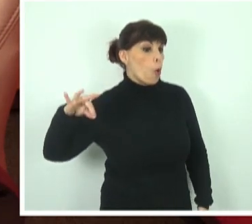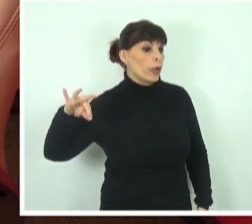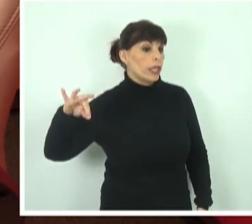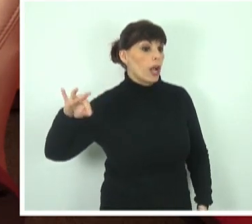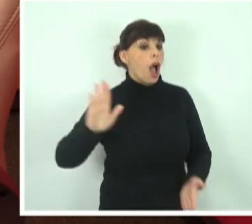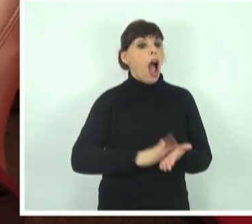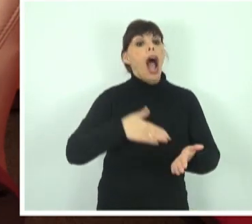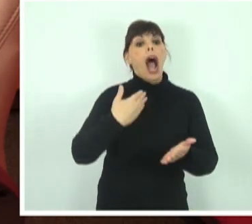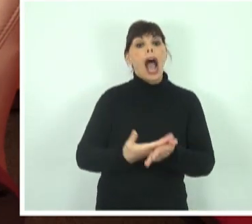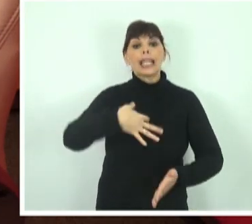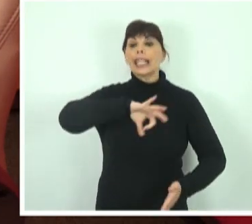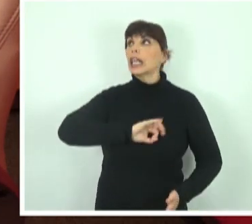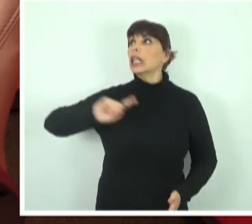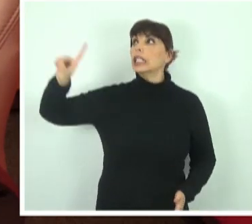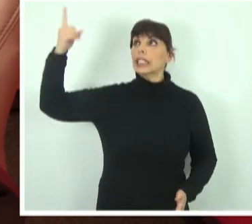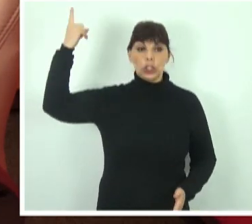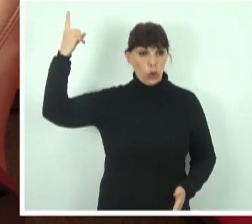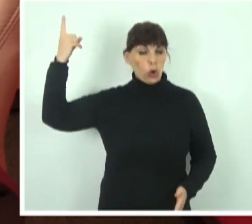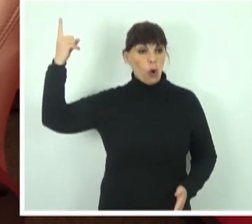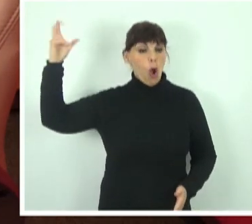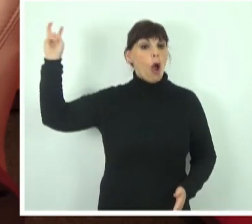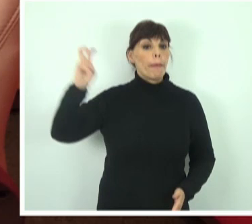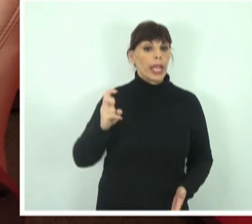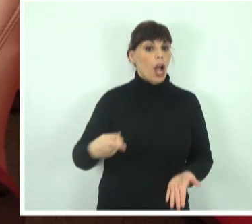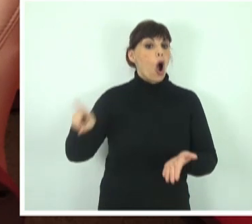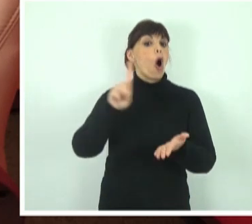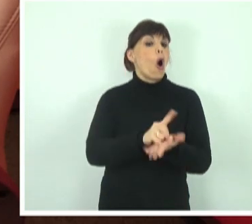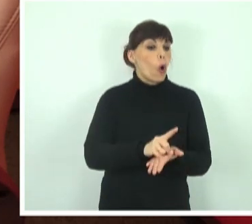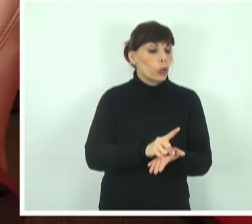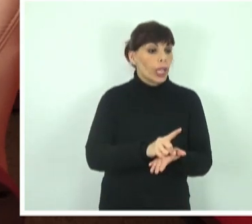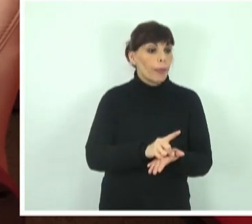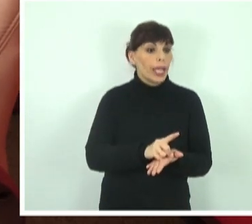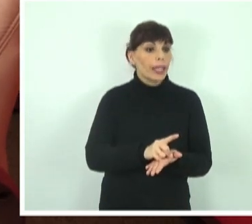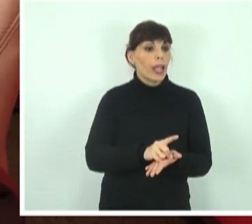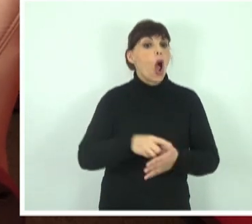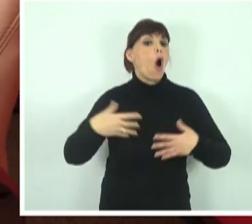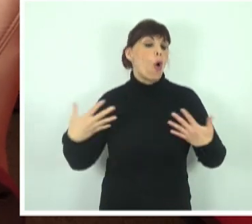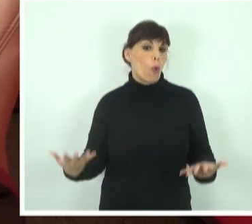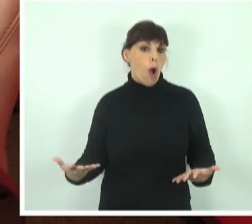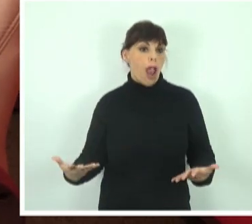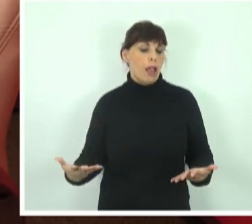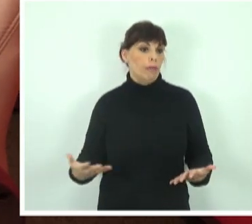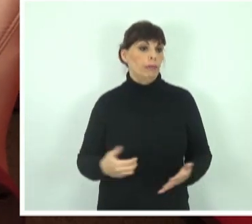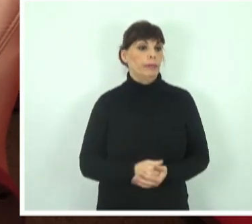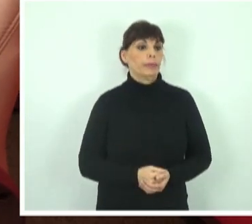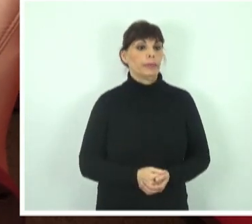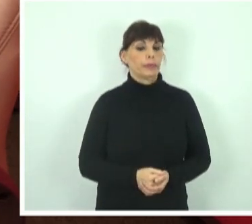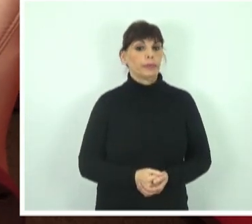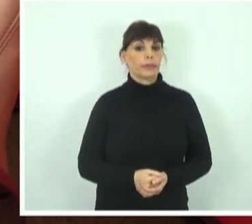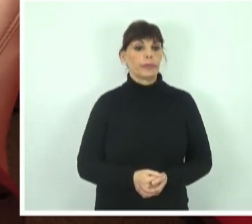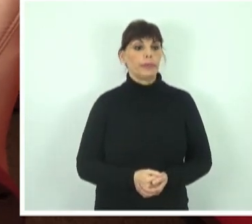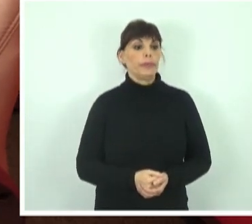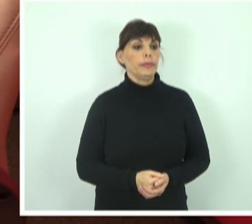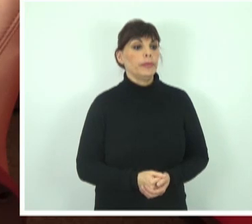venga, todo lo otro viene y se va. Imperios vienen y